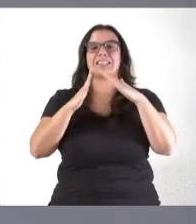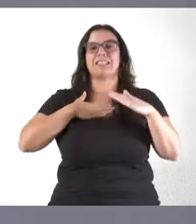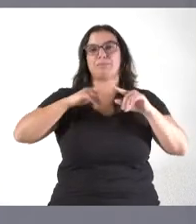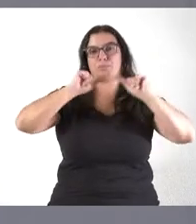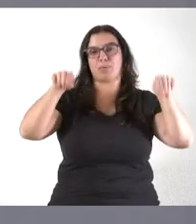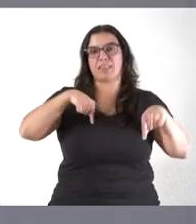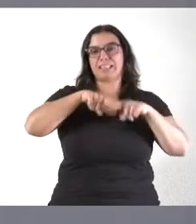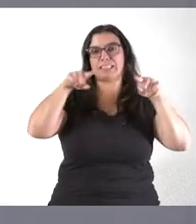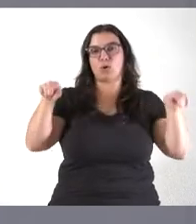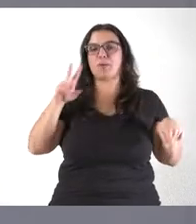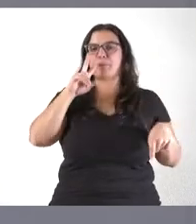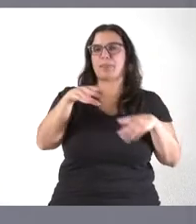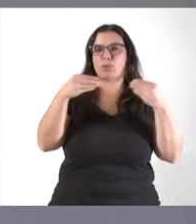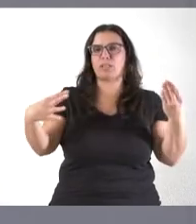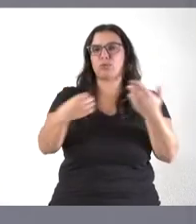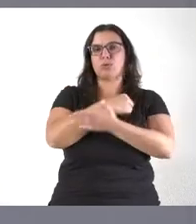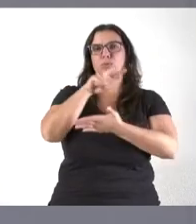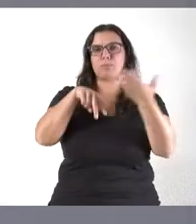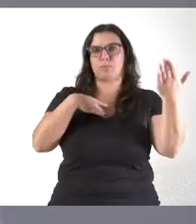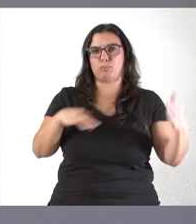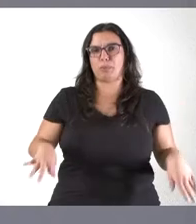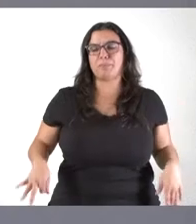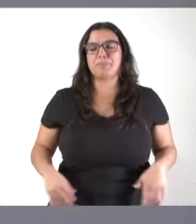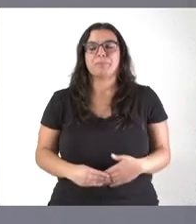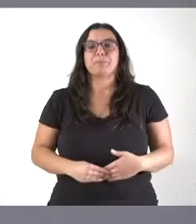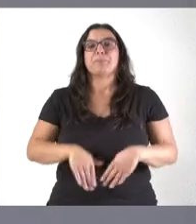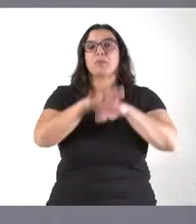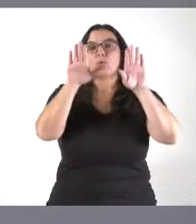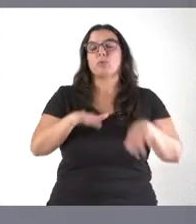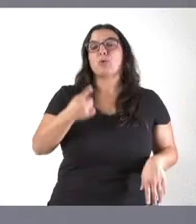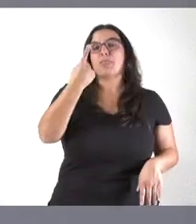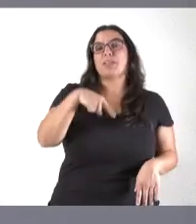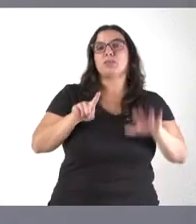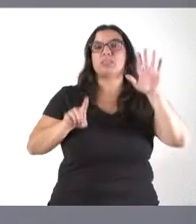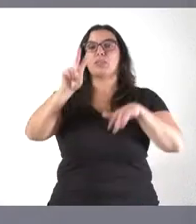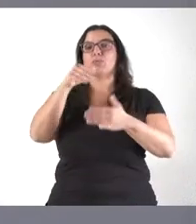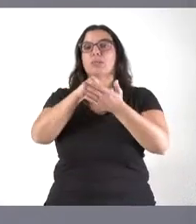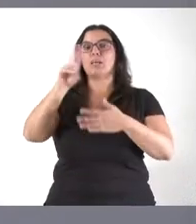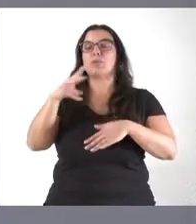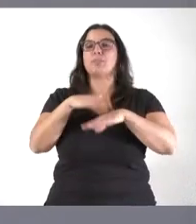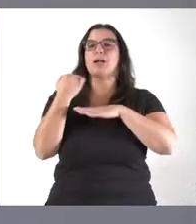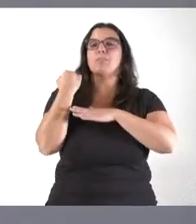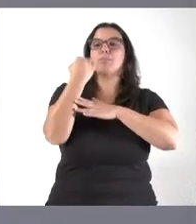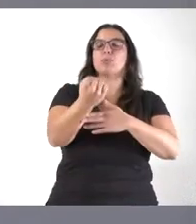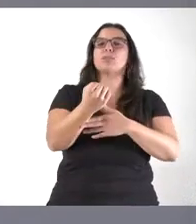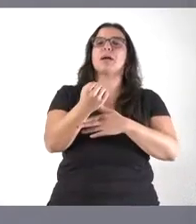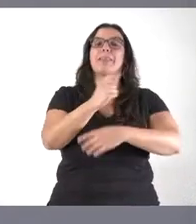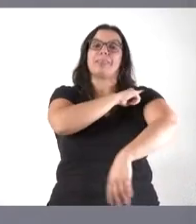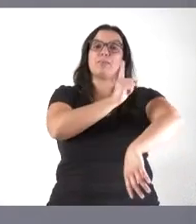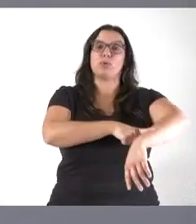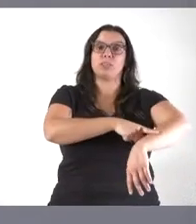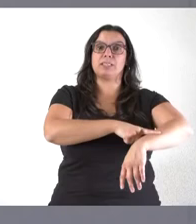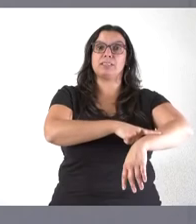ustedes documentación sobre este asunto y finalmente 162.000 euros Para apoyar la participación de los deportistas